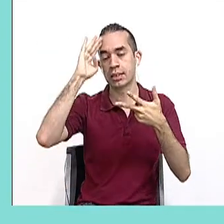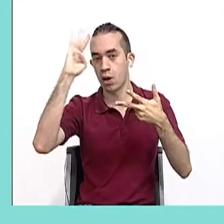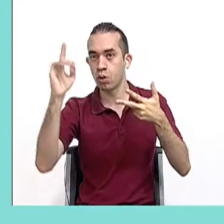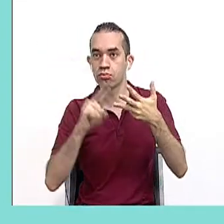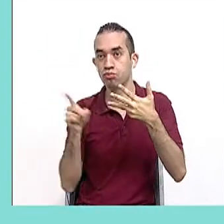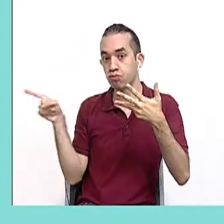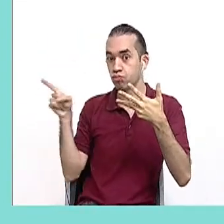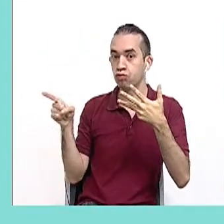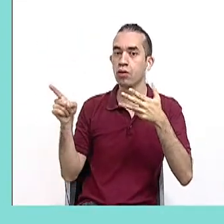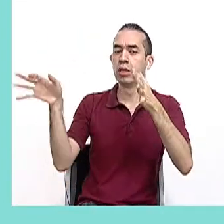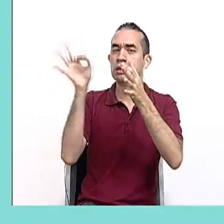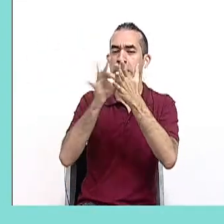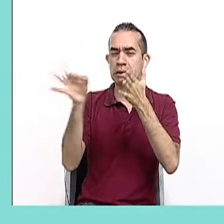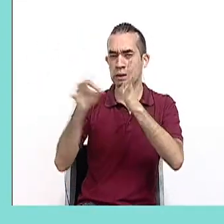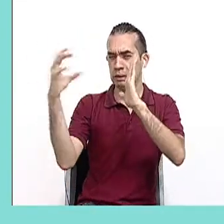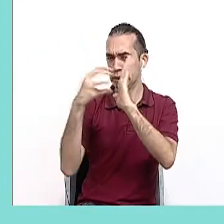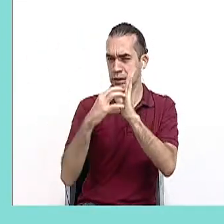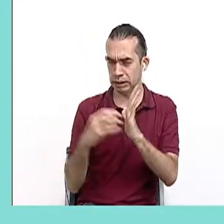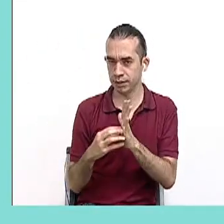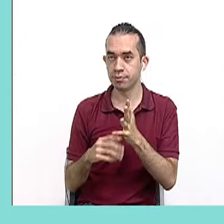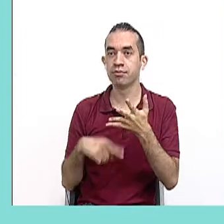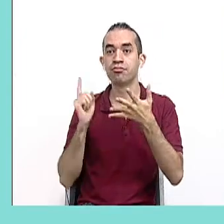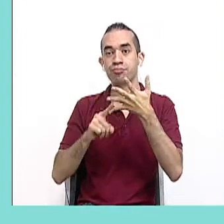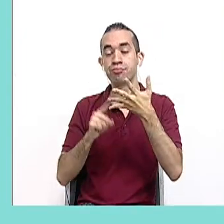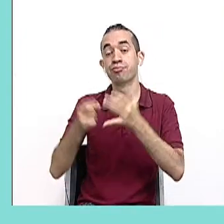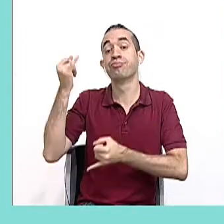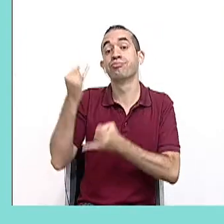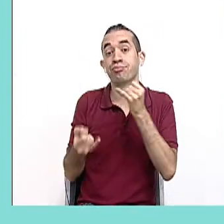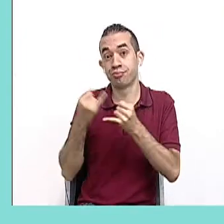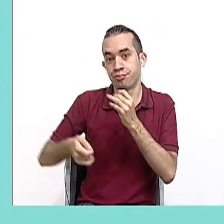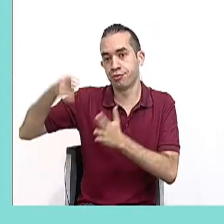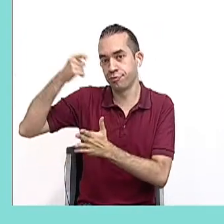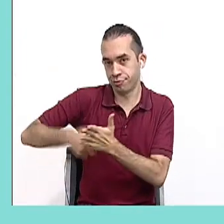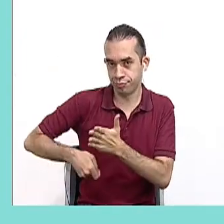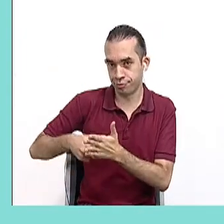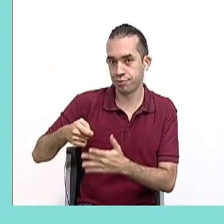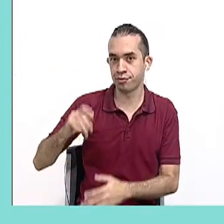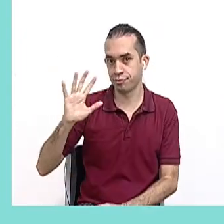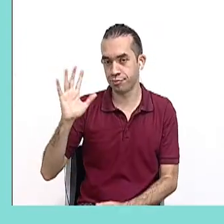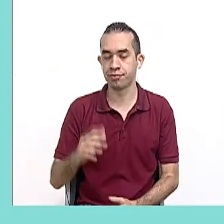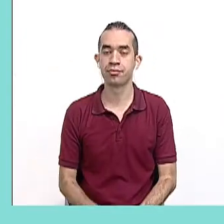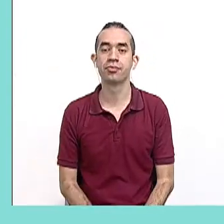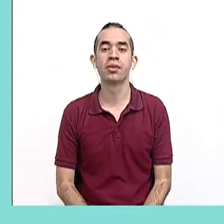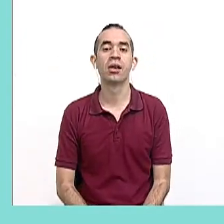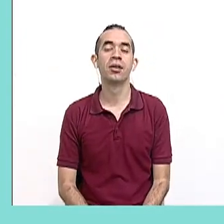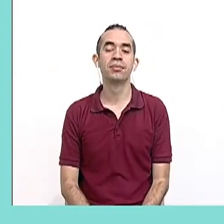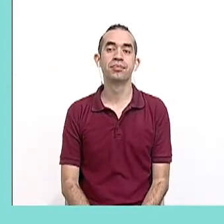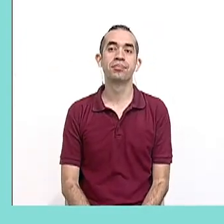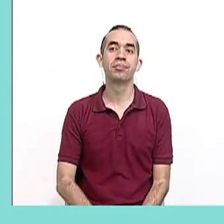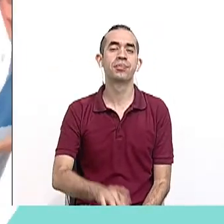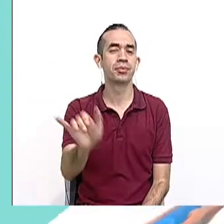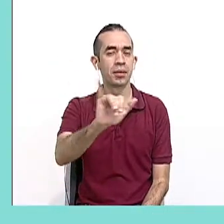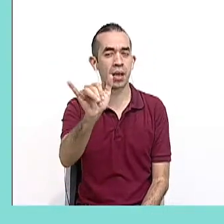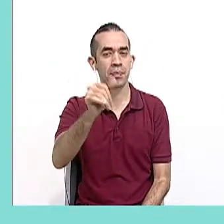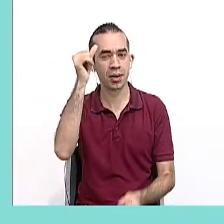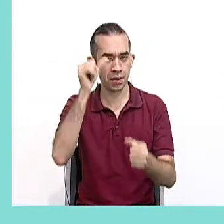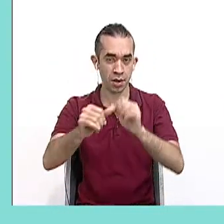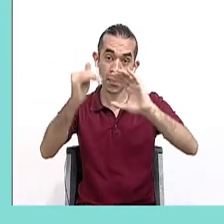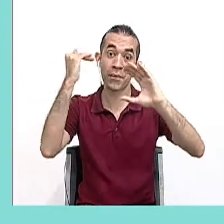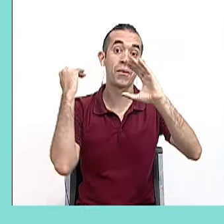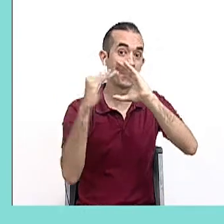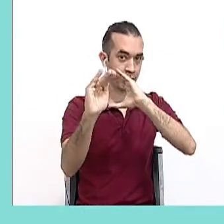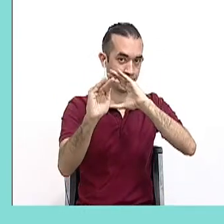el cuerpo de la carta y la despedida y firma. También vimos el correo